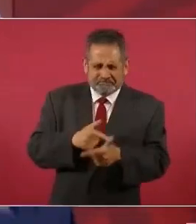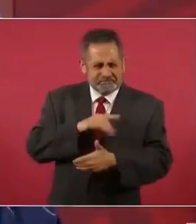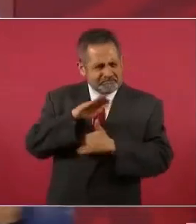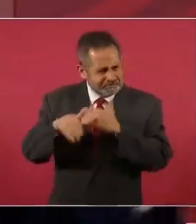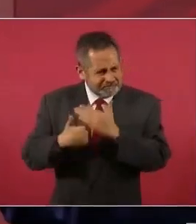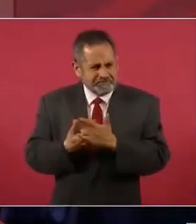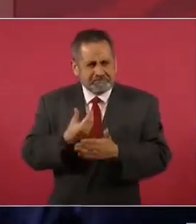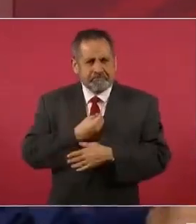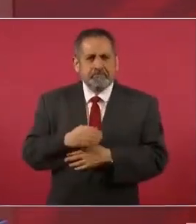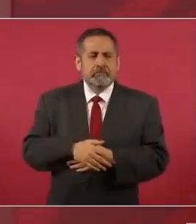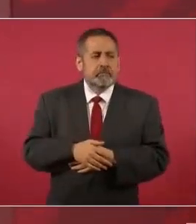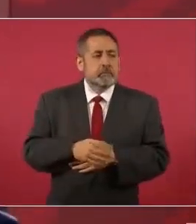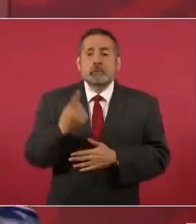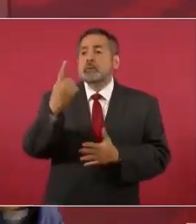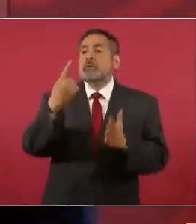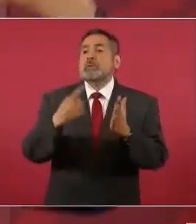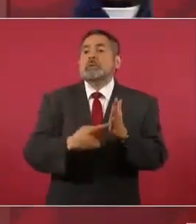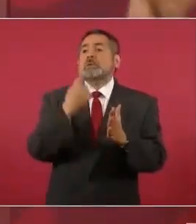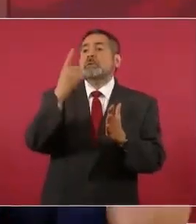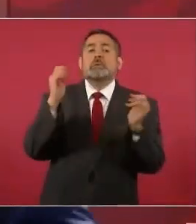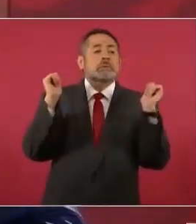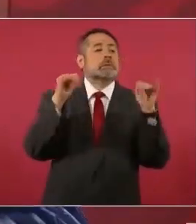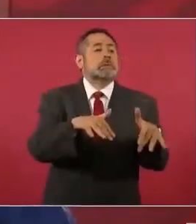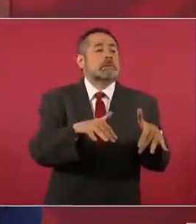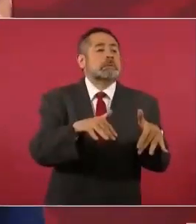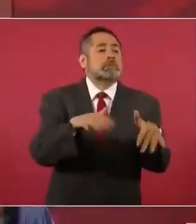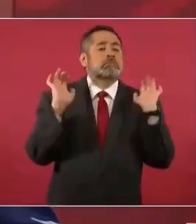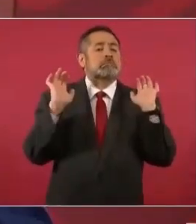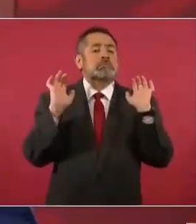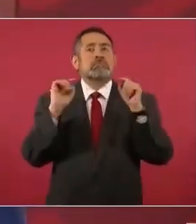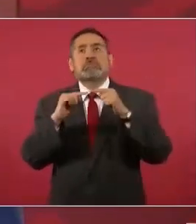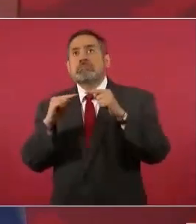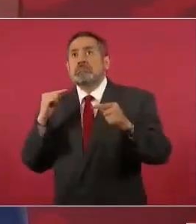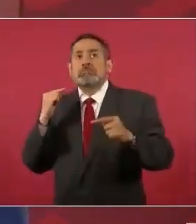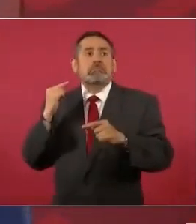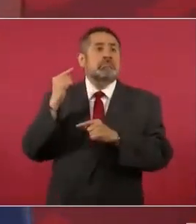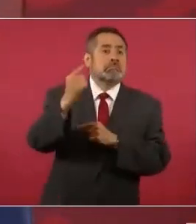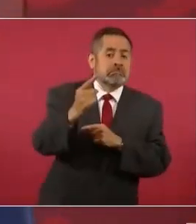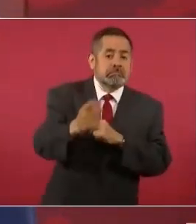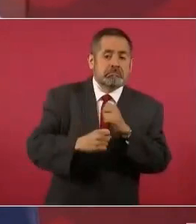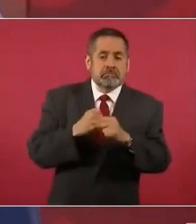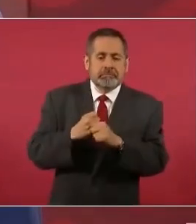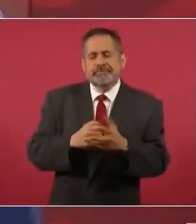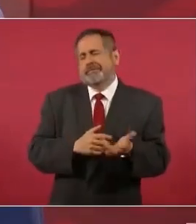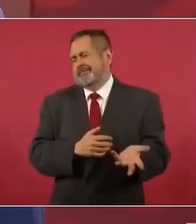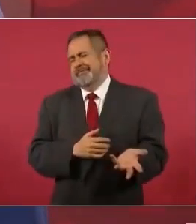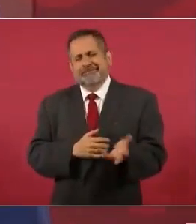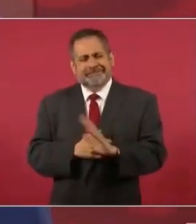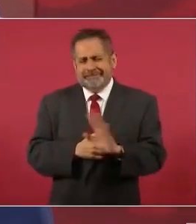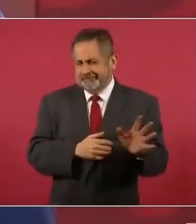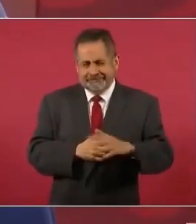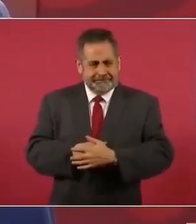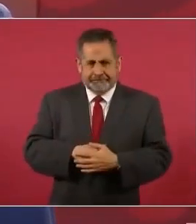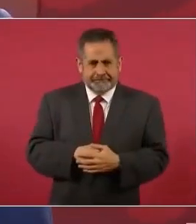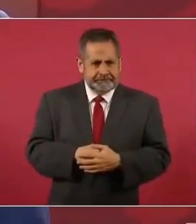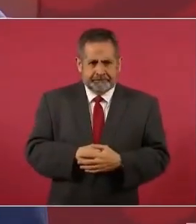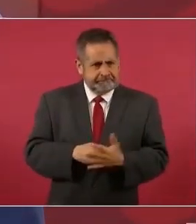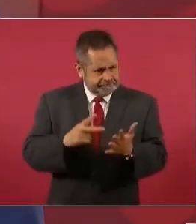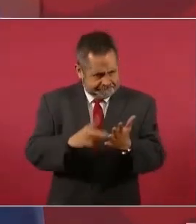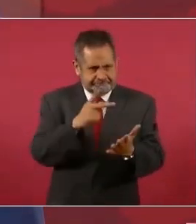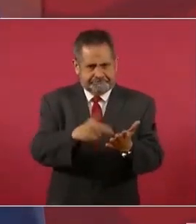No es nada más ya una marcha y hasta el año que viene, no, que organicen otra